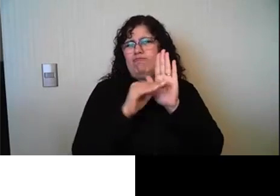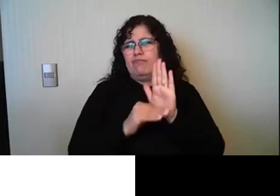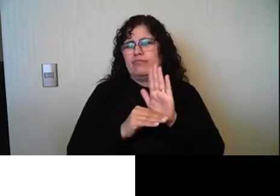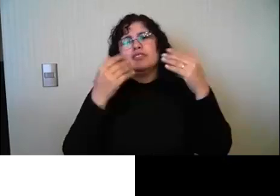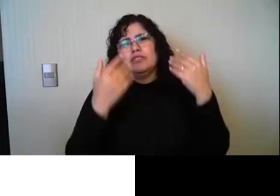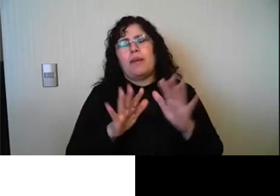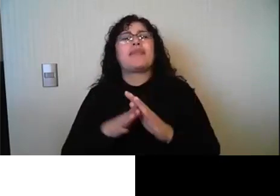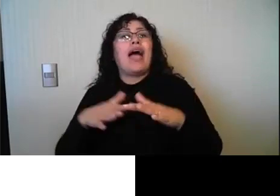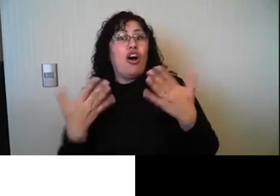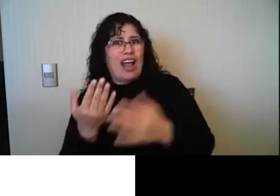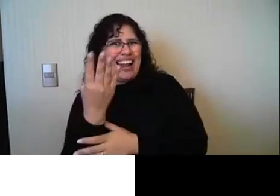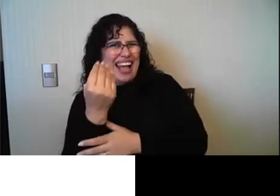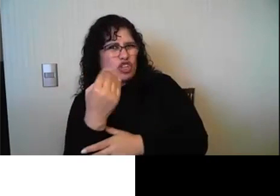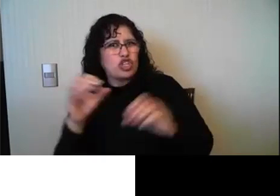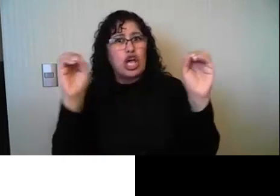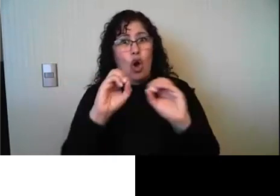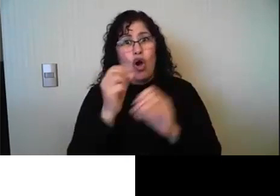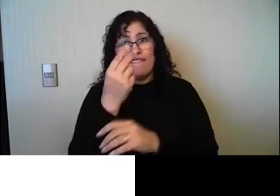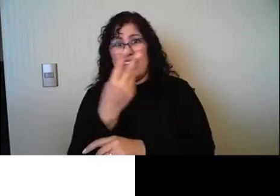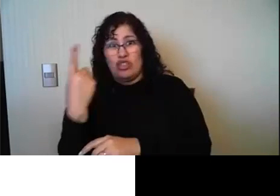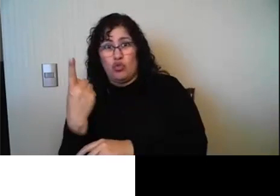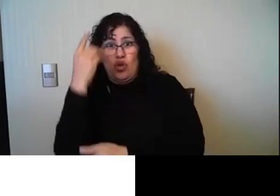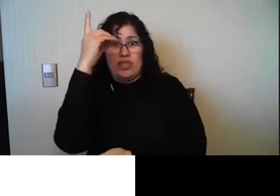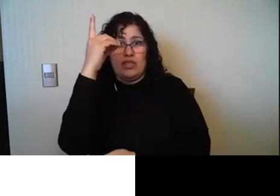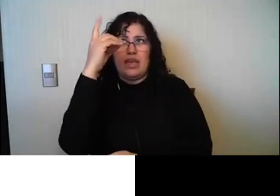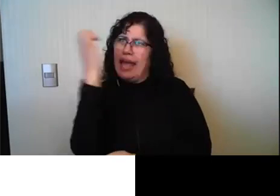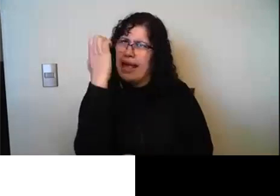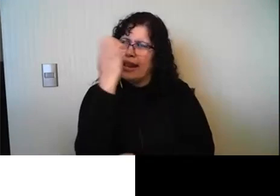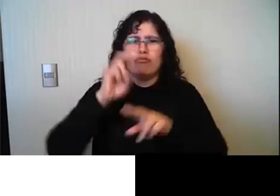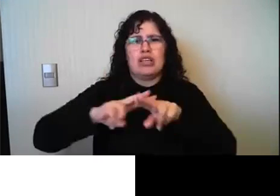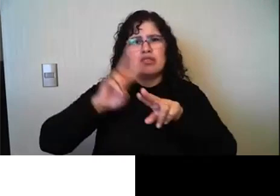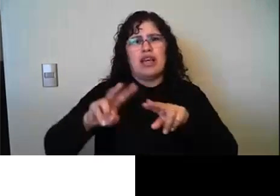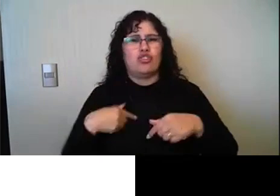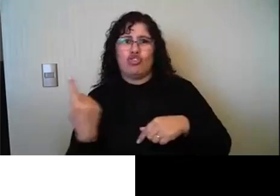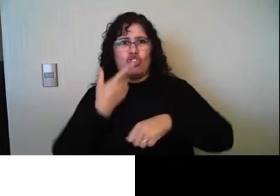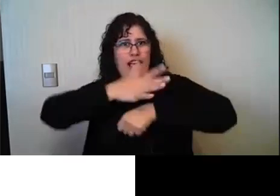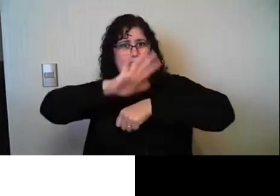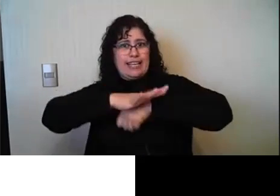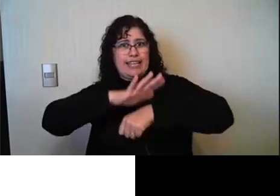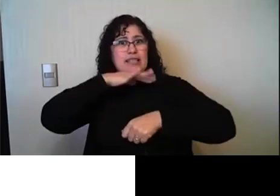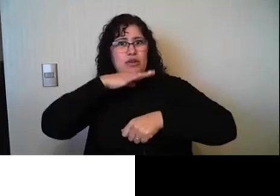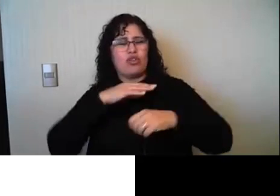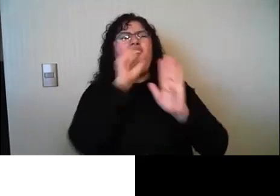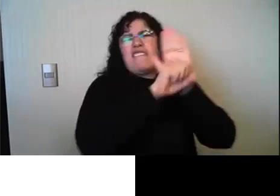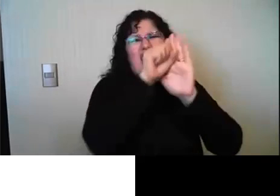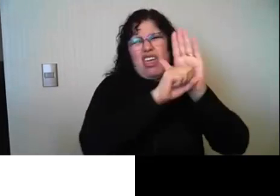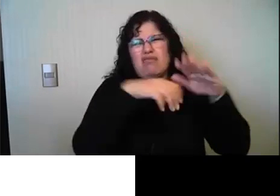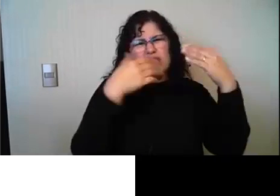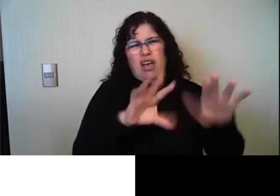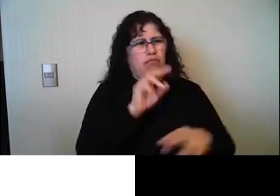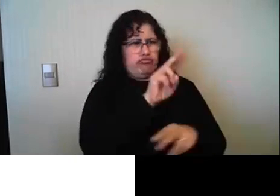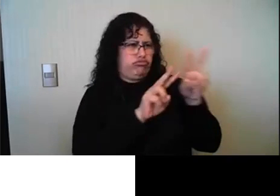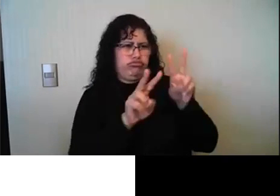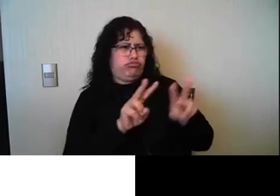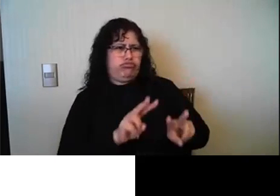día 14 o 21, según el grupo, es en unos 15 minutos que nosotros, una vez revisados los videos con anticipación, por eso